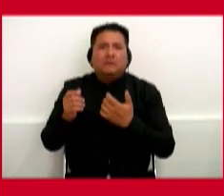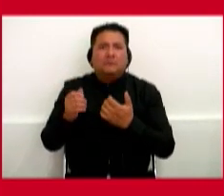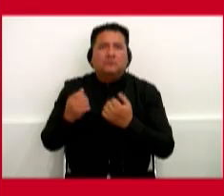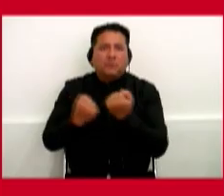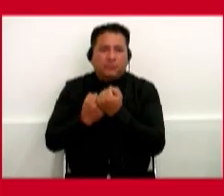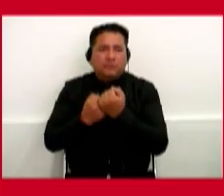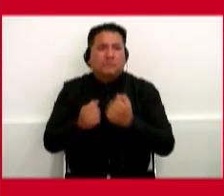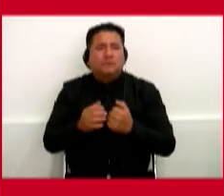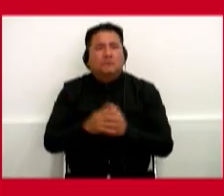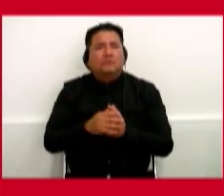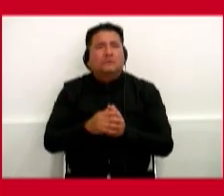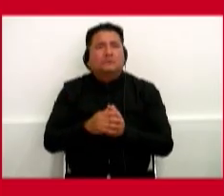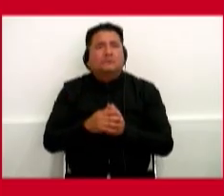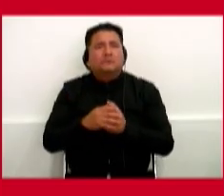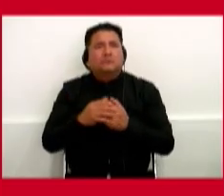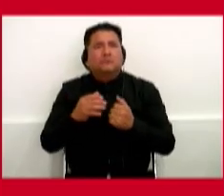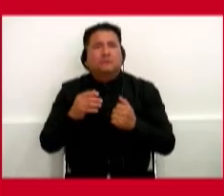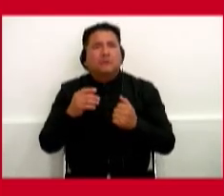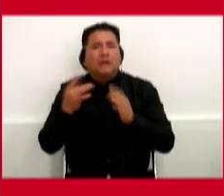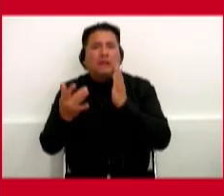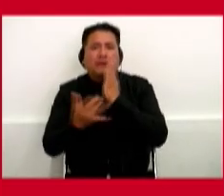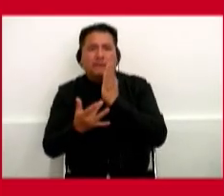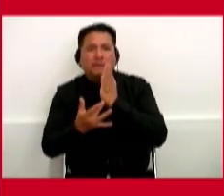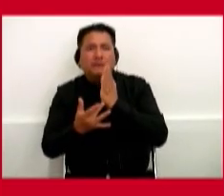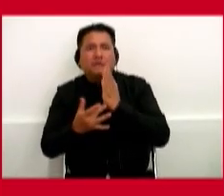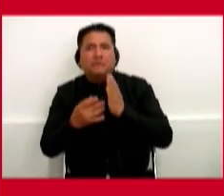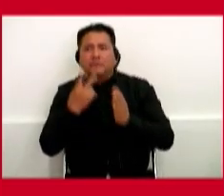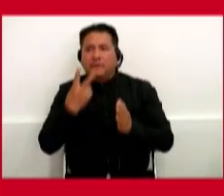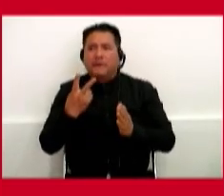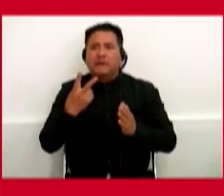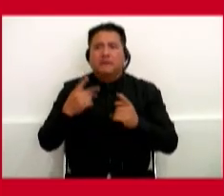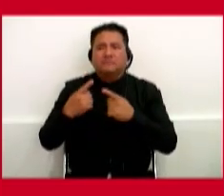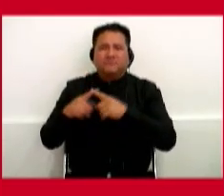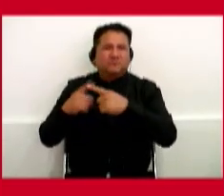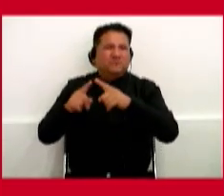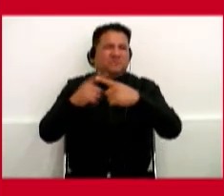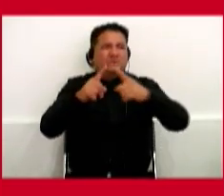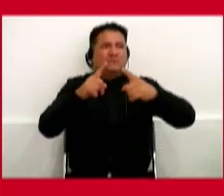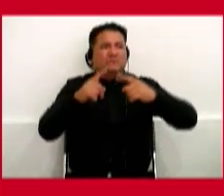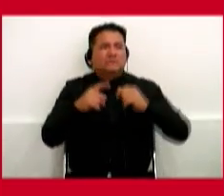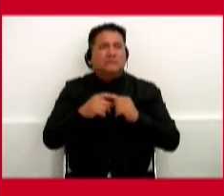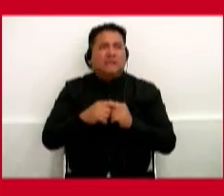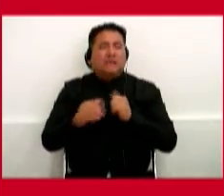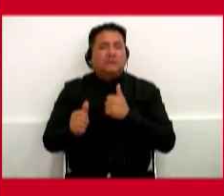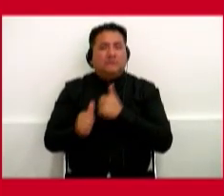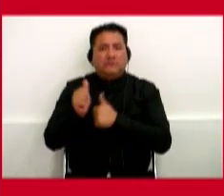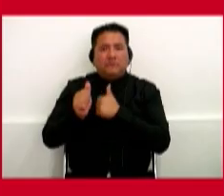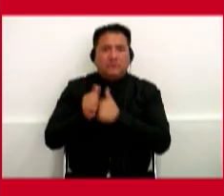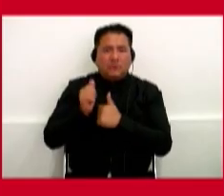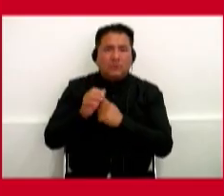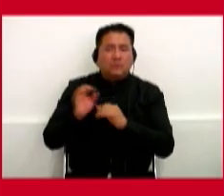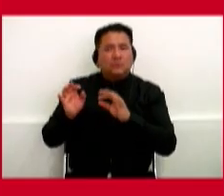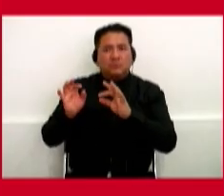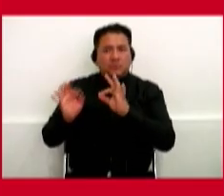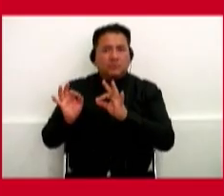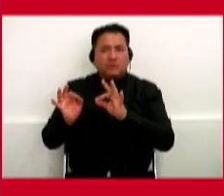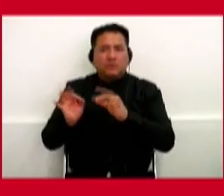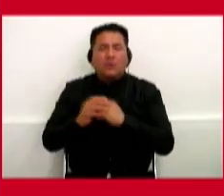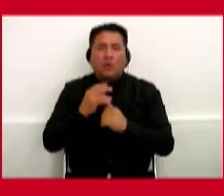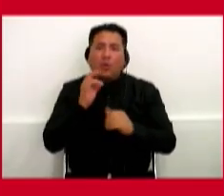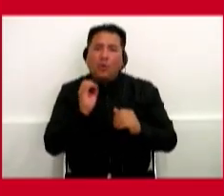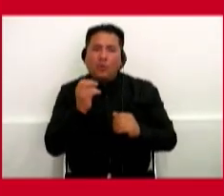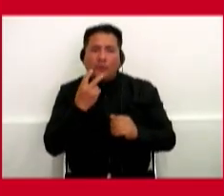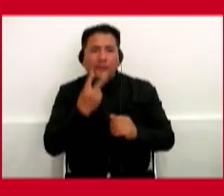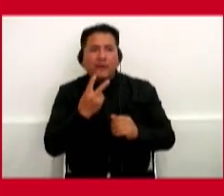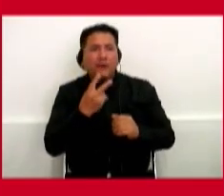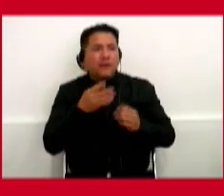no técnicas, ver variables tecnológicas, ver variables de riesgo, ver si quiero recuperar más, ver si necesito más finos, ver si en realidad quiero más vida de mina